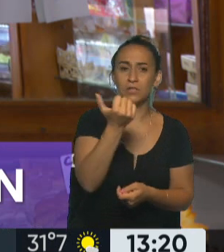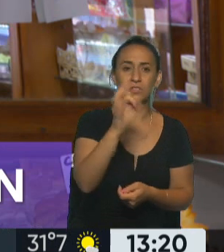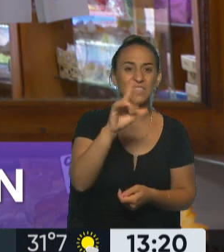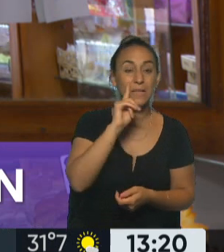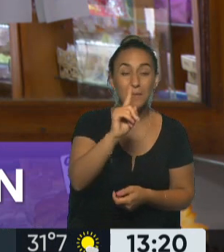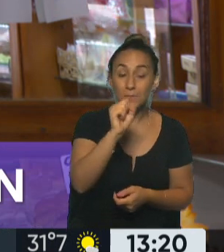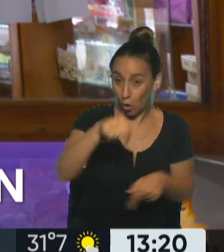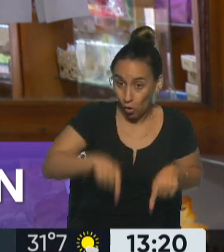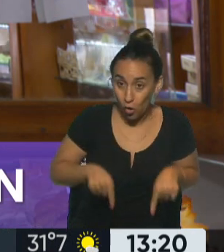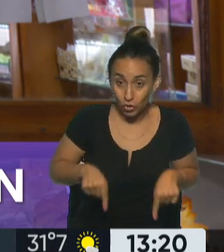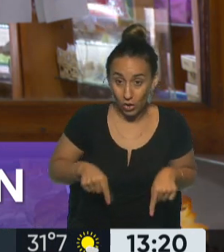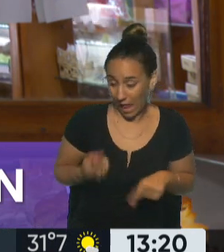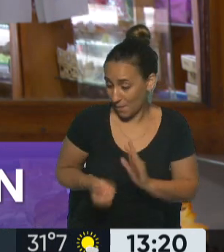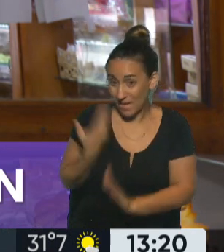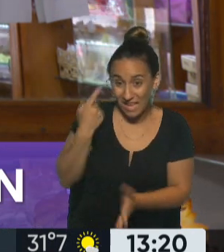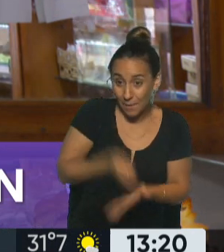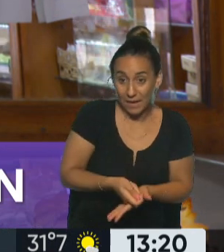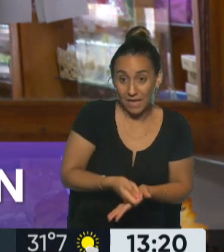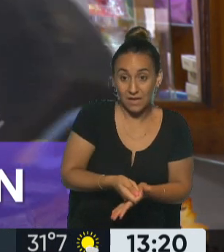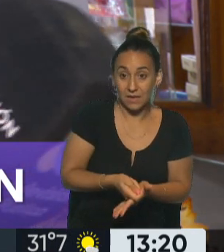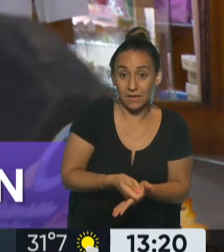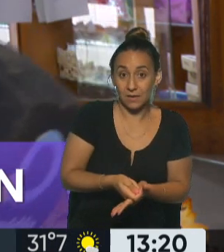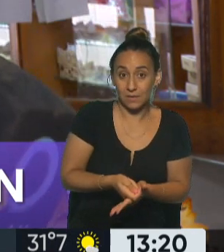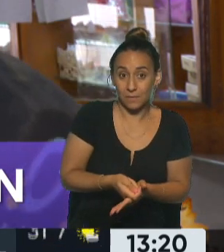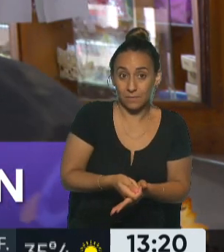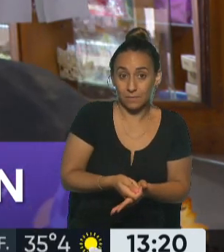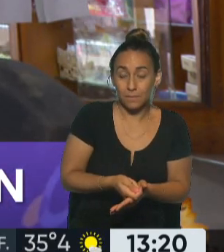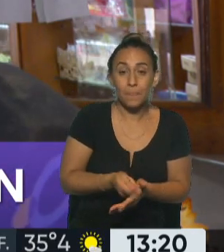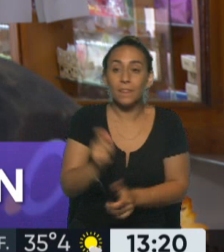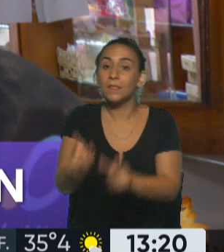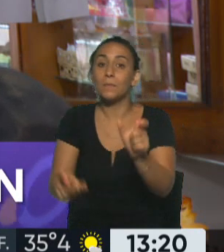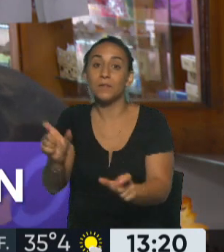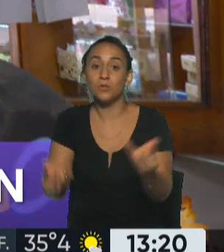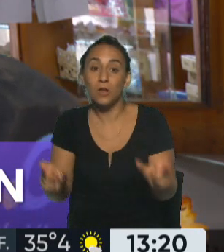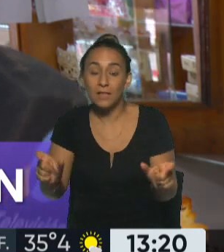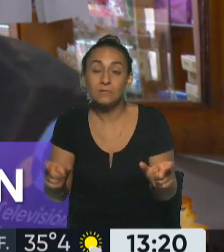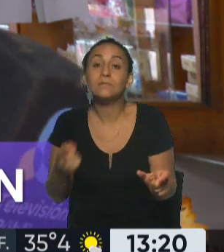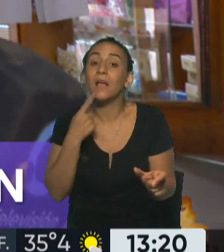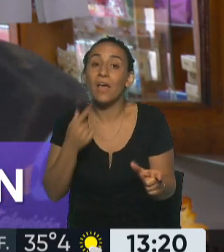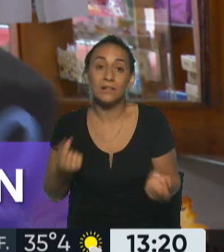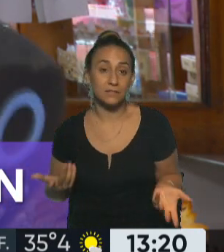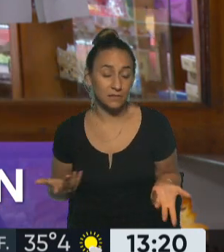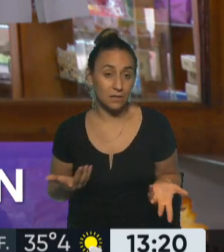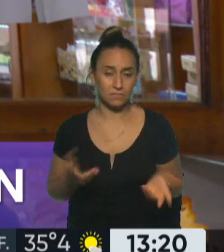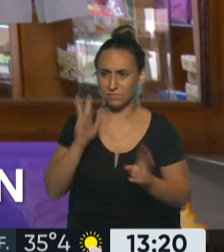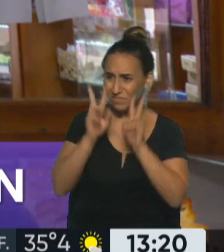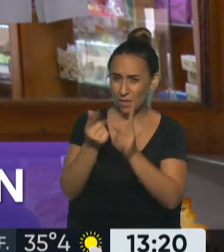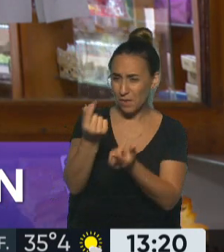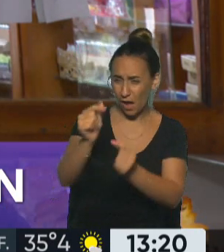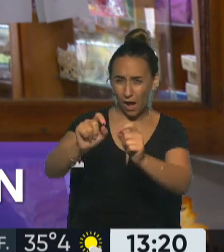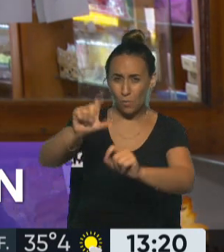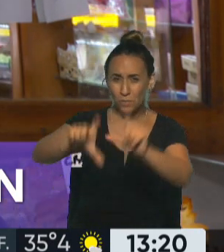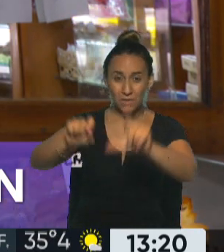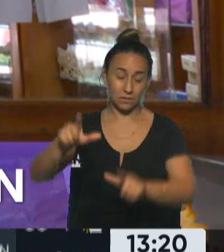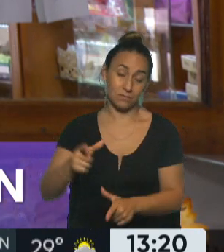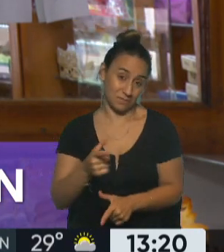ladera hoy hoy esta mañana lo pagué y la respuesta de la gente teniendo en cuenta estos aumentos y la situación Cómo la pobre